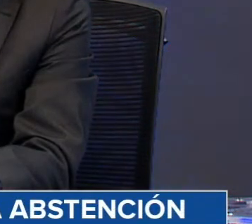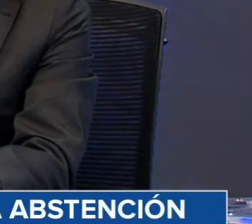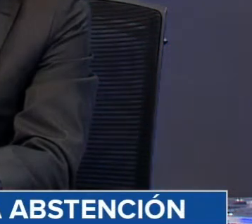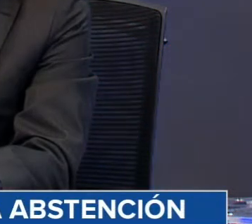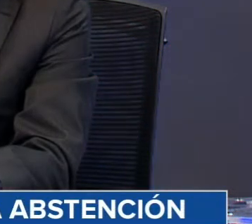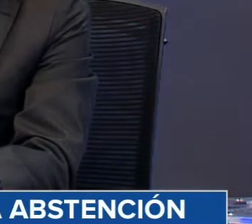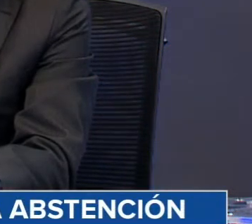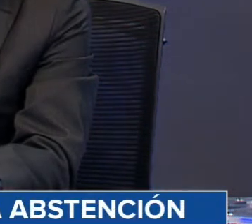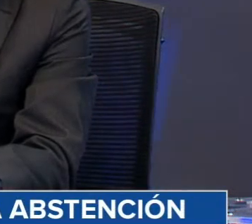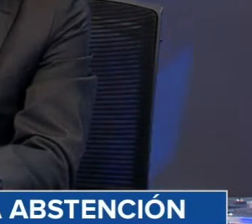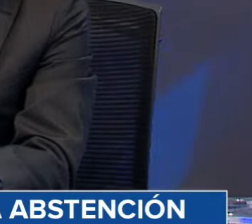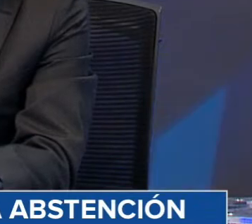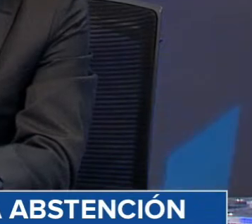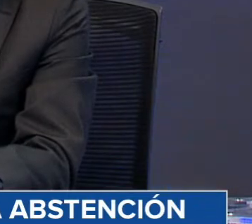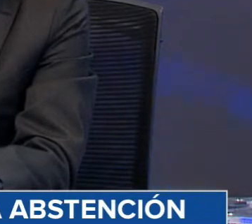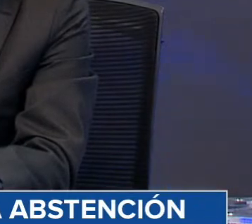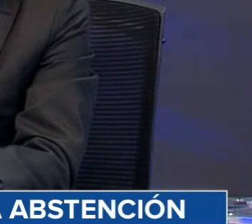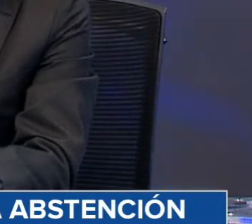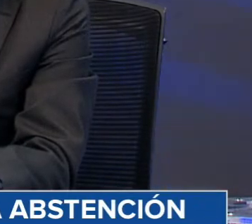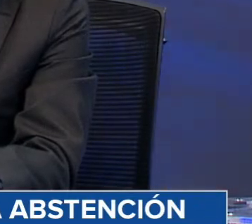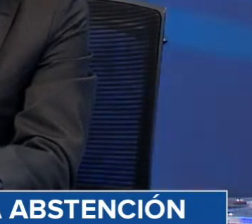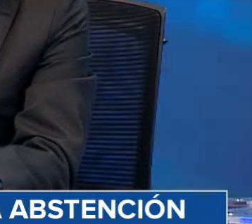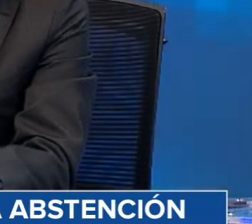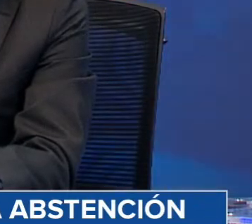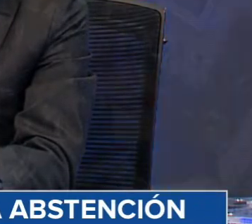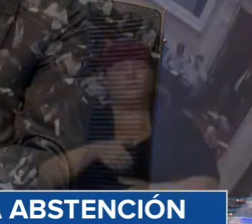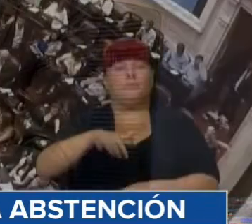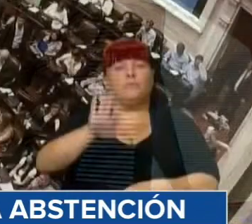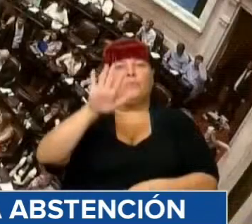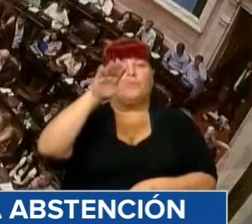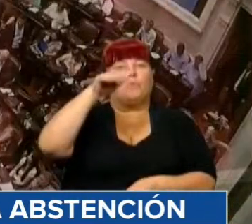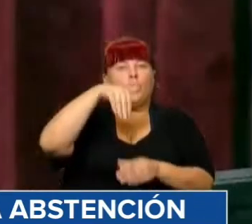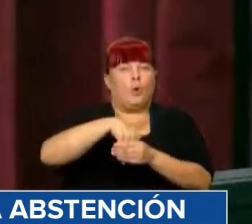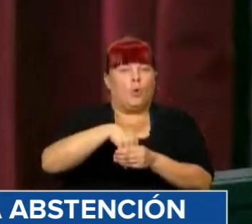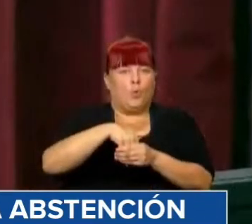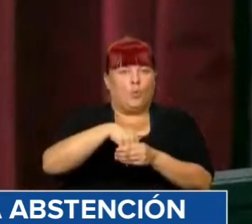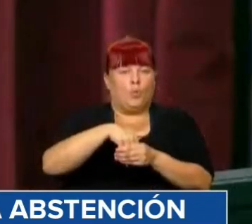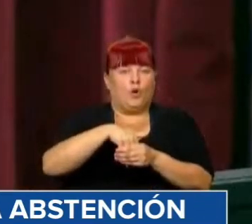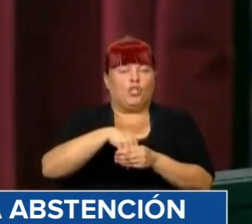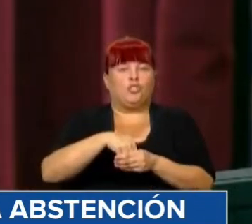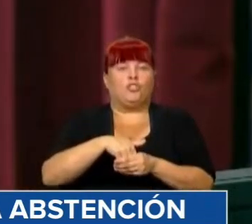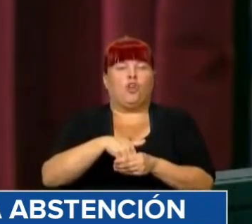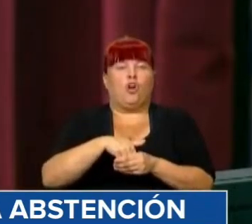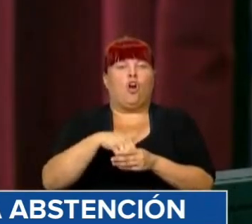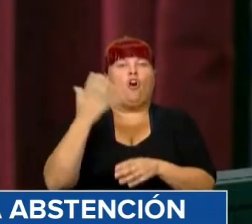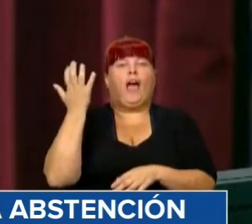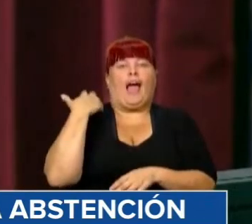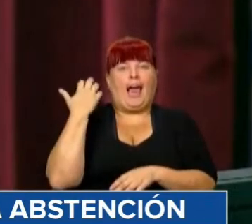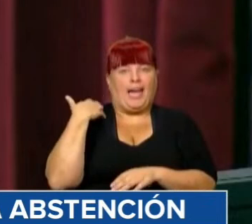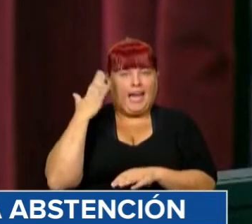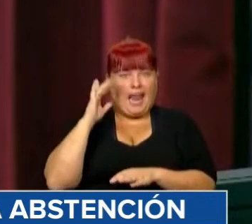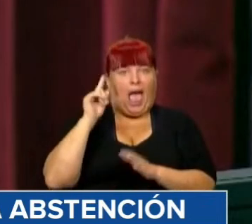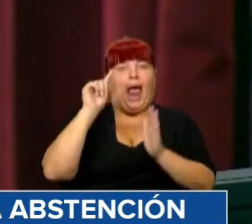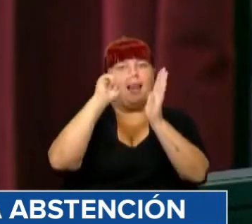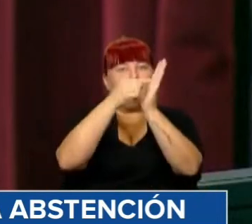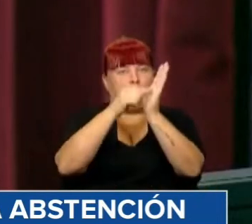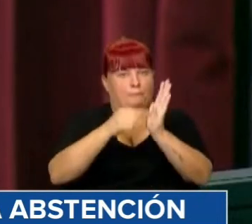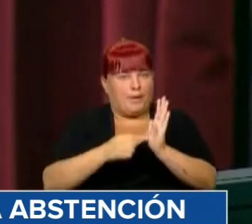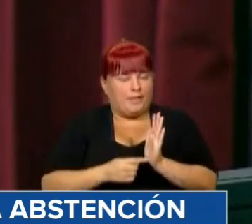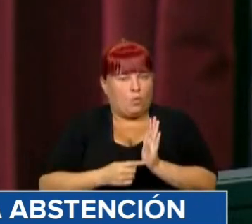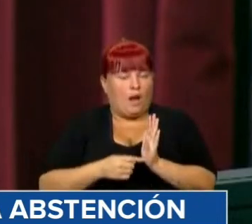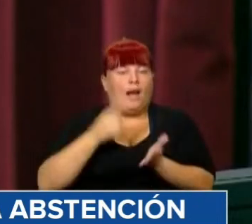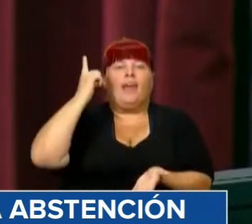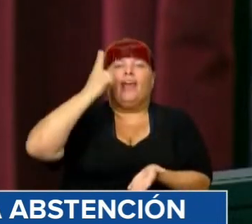la digitalización de las historias clínicas. Se va a votar en general y en particular